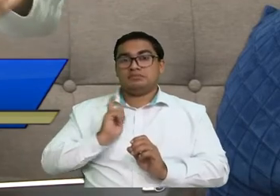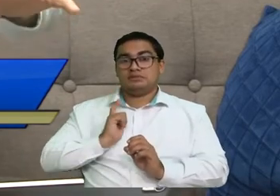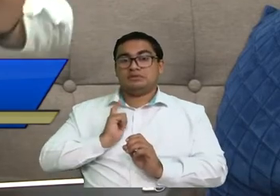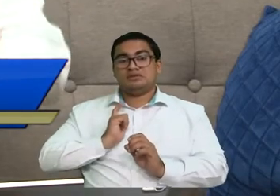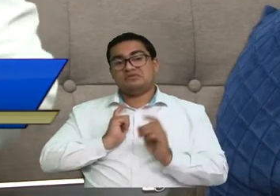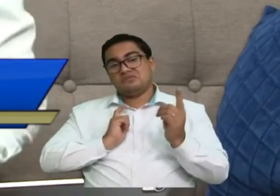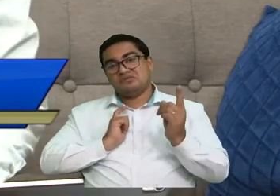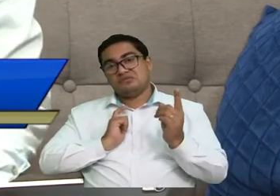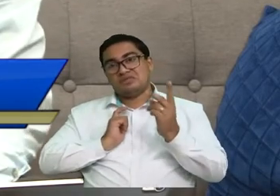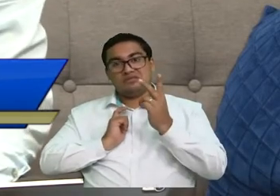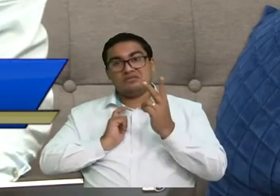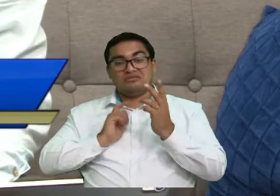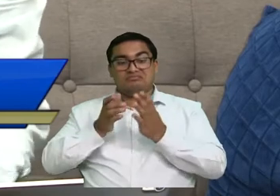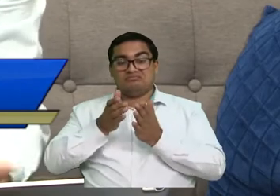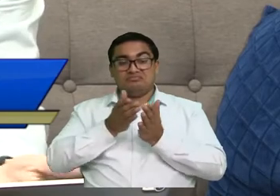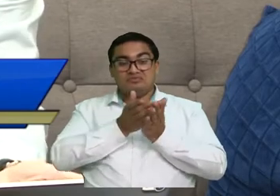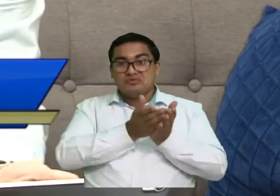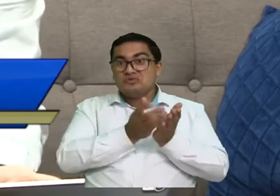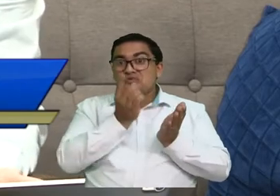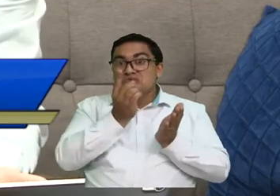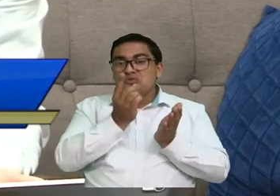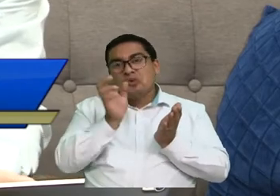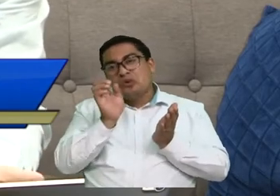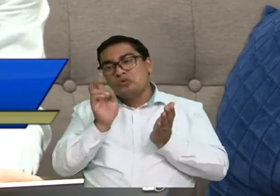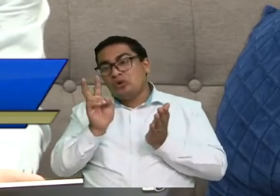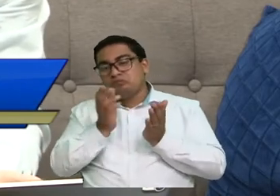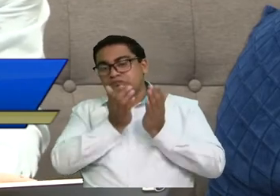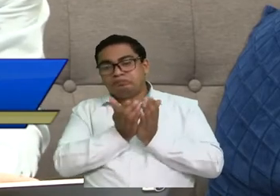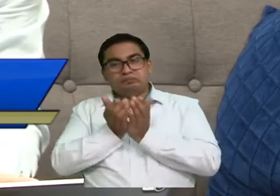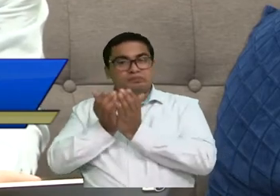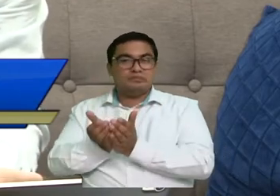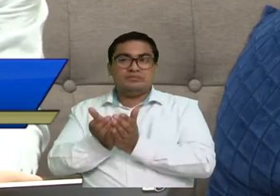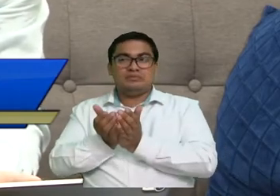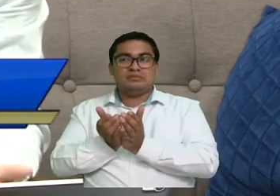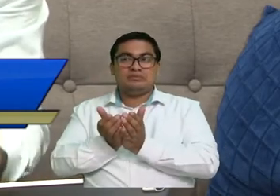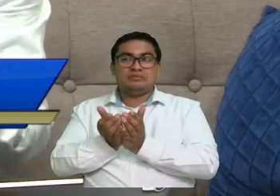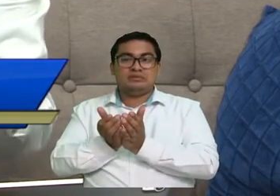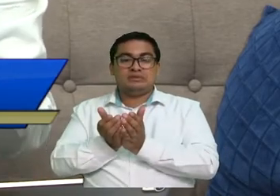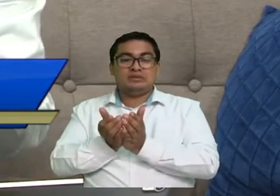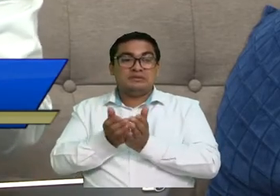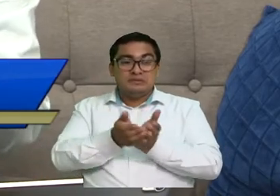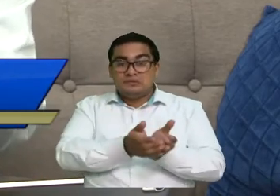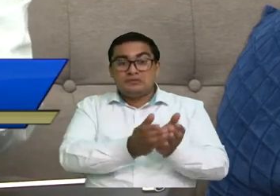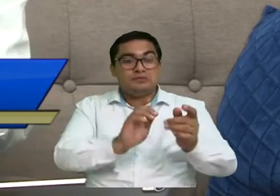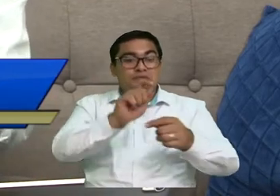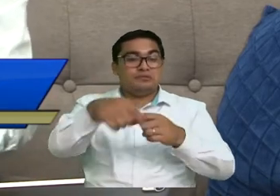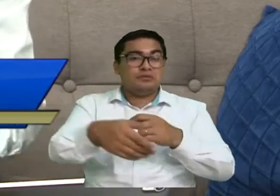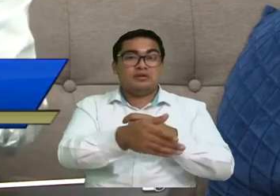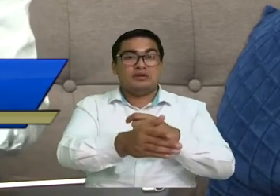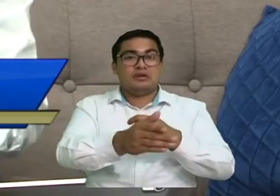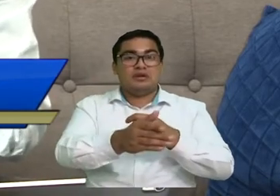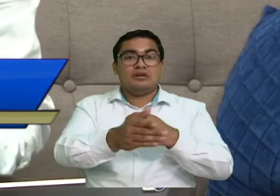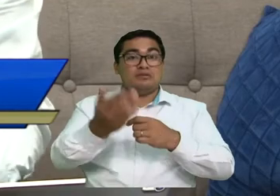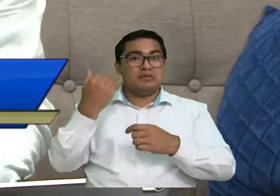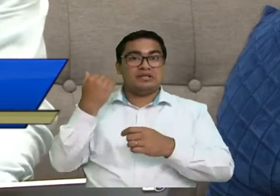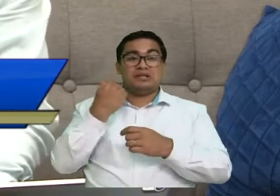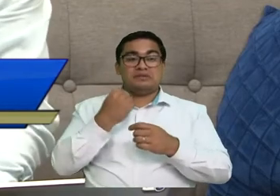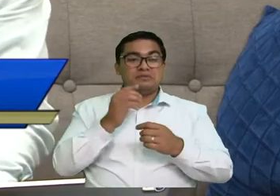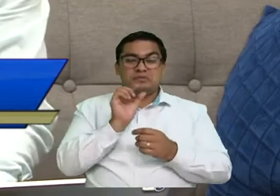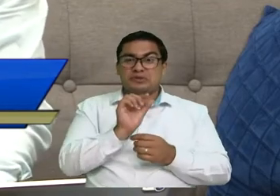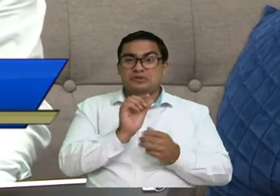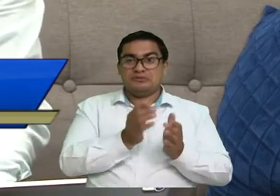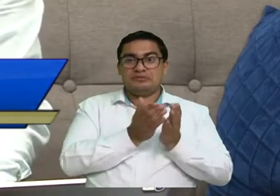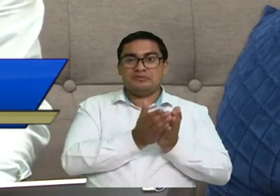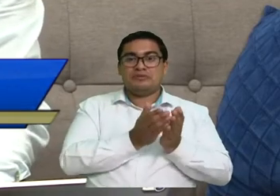o dos panguitas. Hoy por hoy hay algunos que ya son, en ese espíritu emprendedor que caracteriza